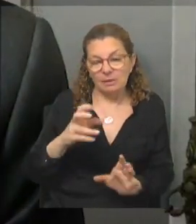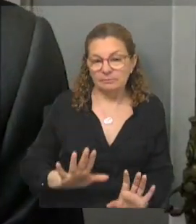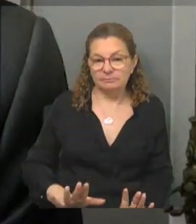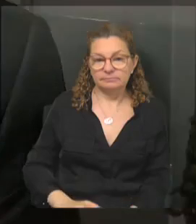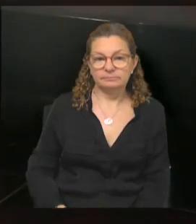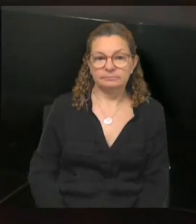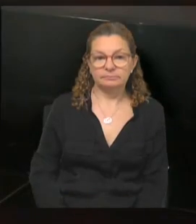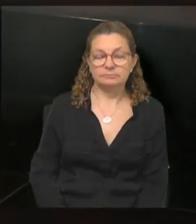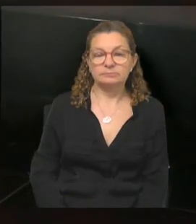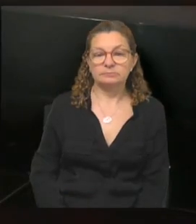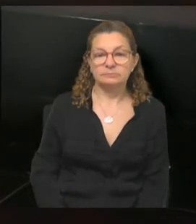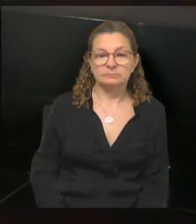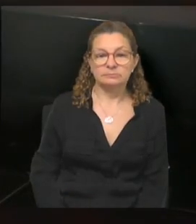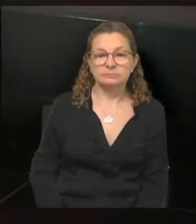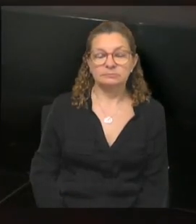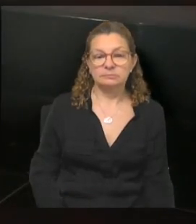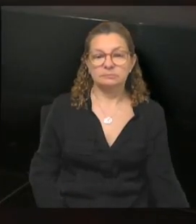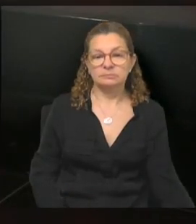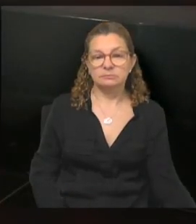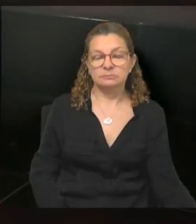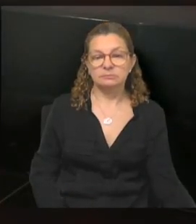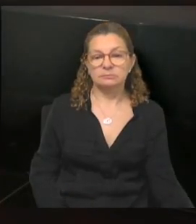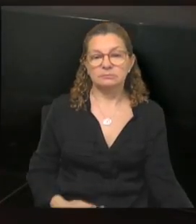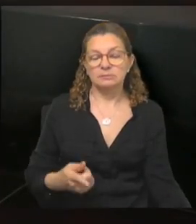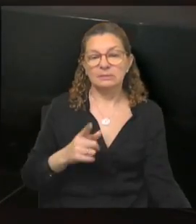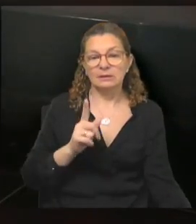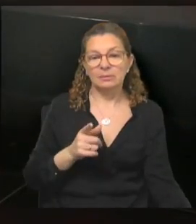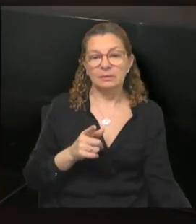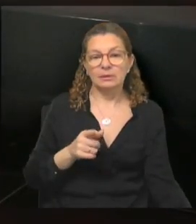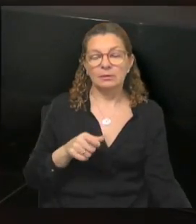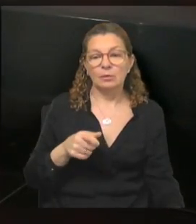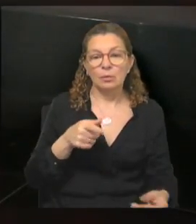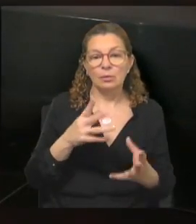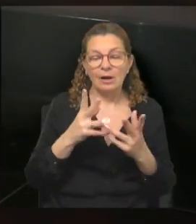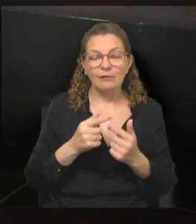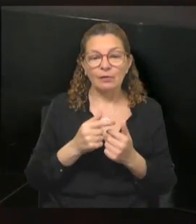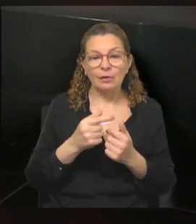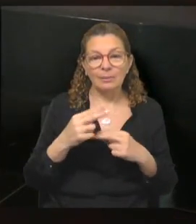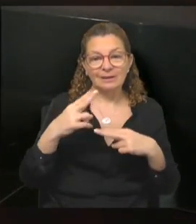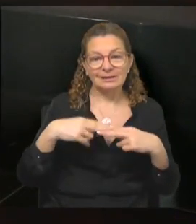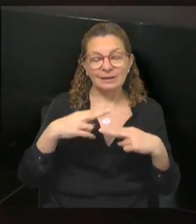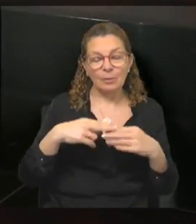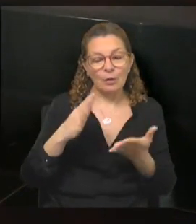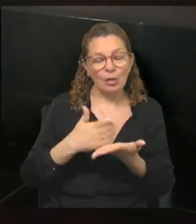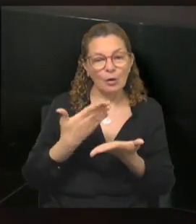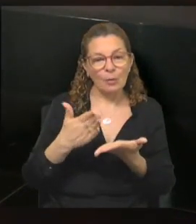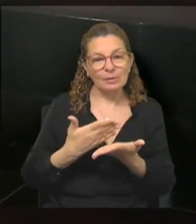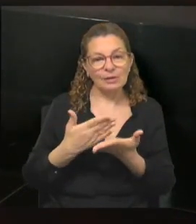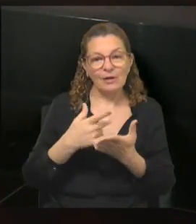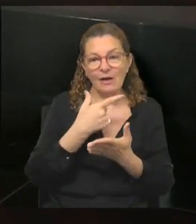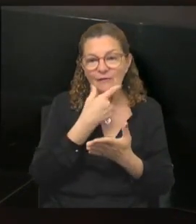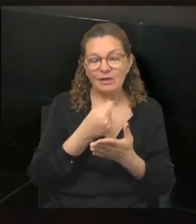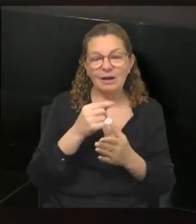eso y en esta jornada quedará habilitada en la plataforma de YouTube el documental el facilitador